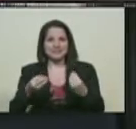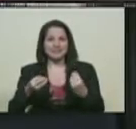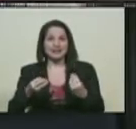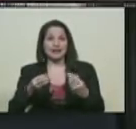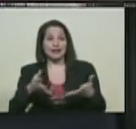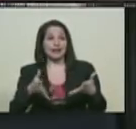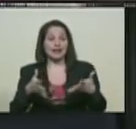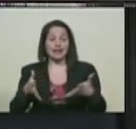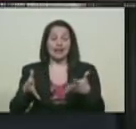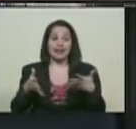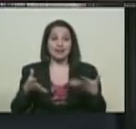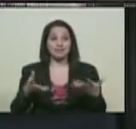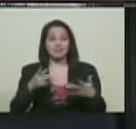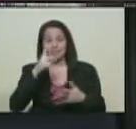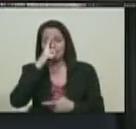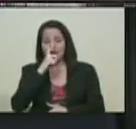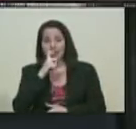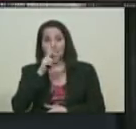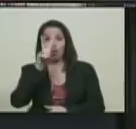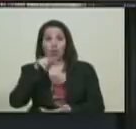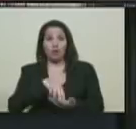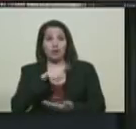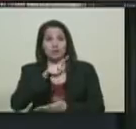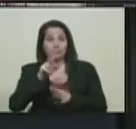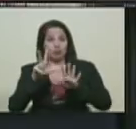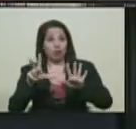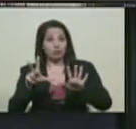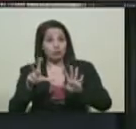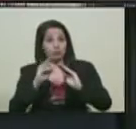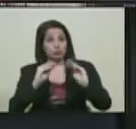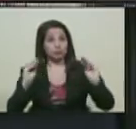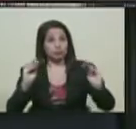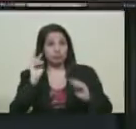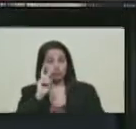victorias también del año 2018. Adelante, Petro.